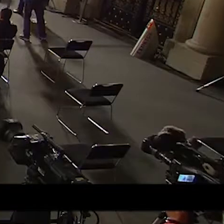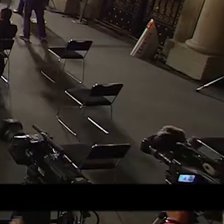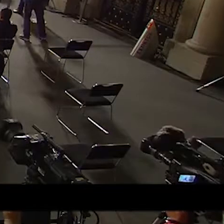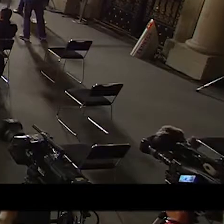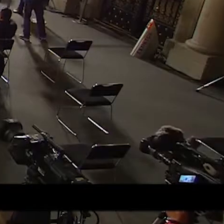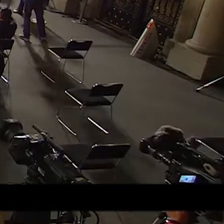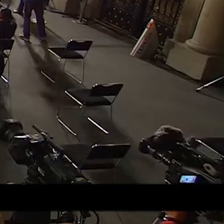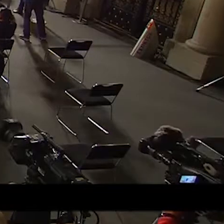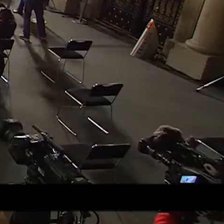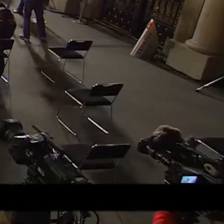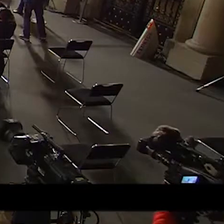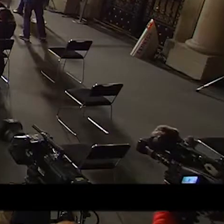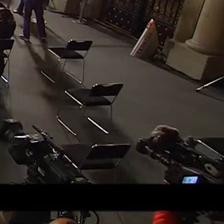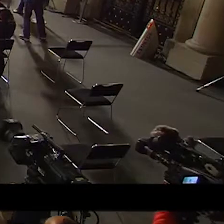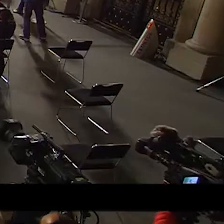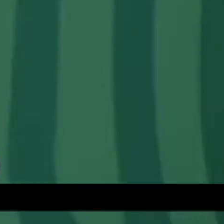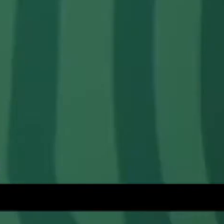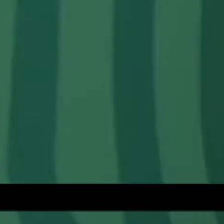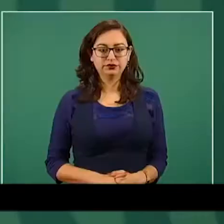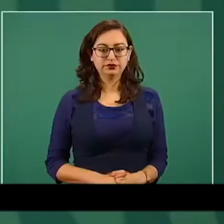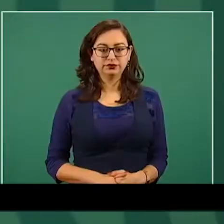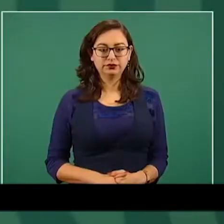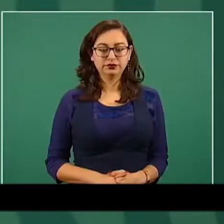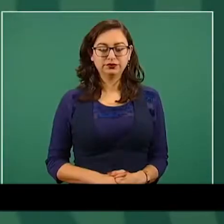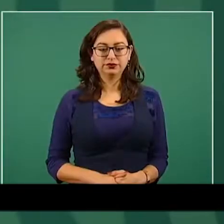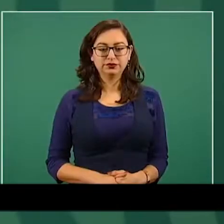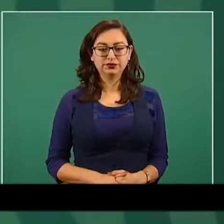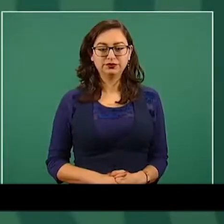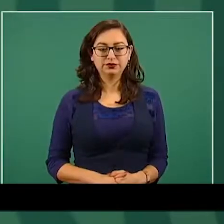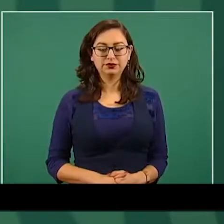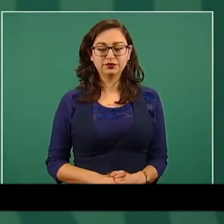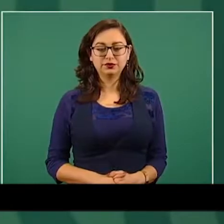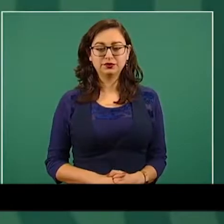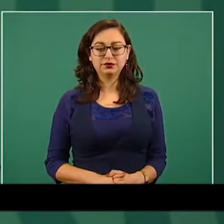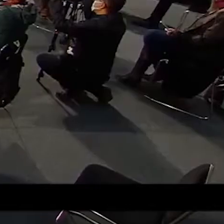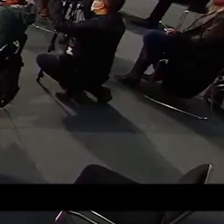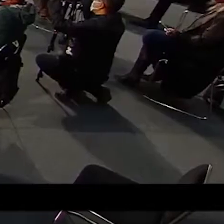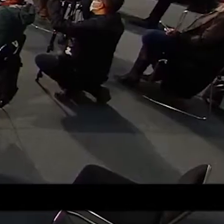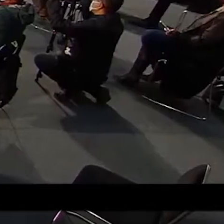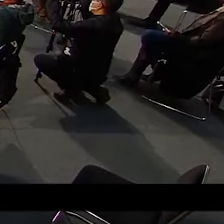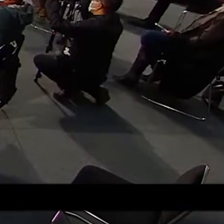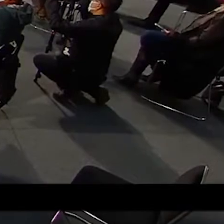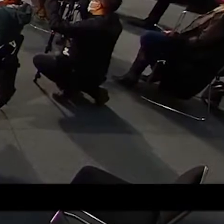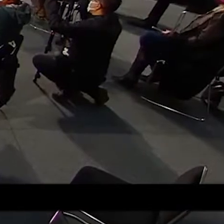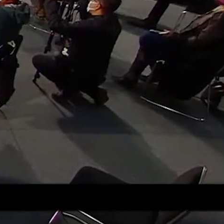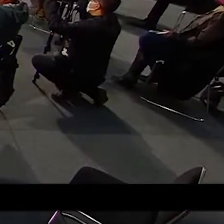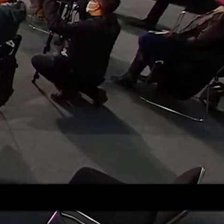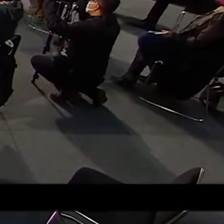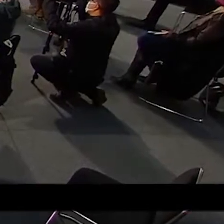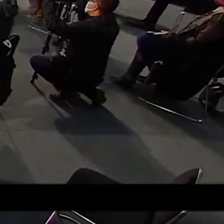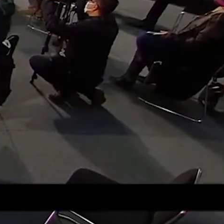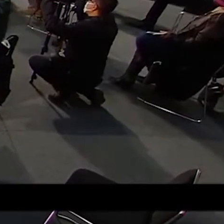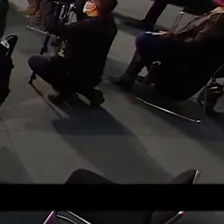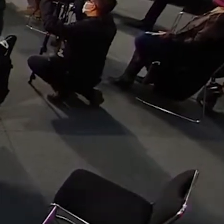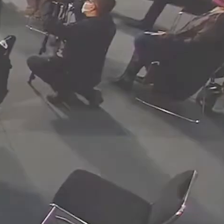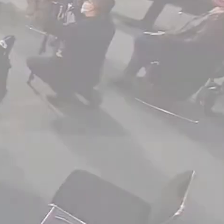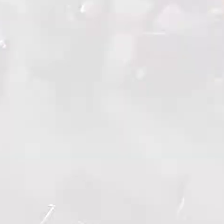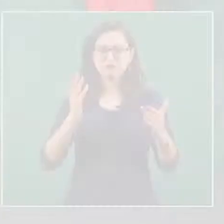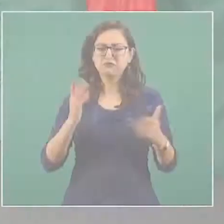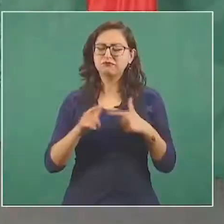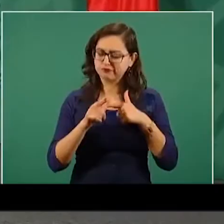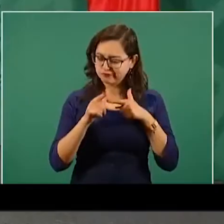tras recuperarse del cob y 19 el presidente andrés manuel lópez obrador retomó las conferencias matutinas en palacio